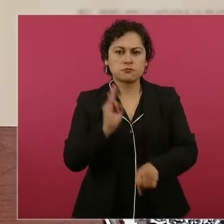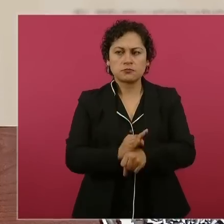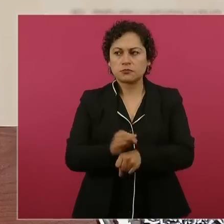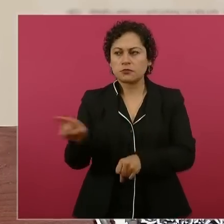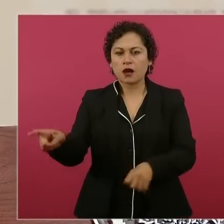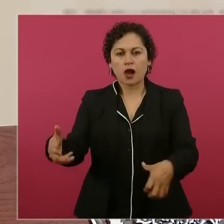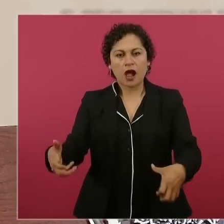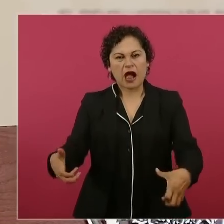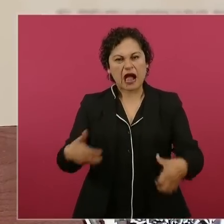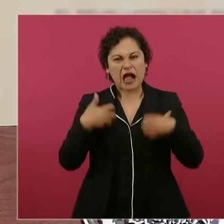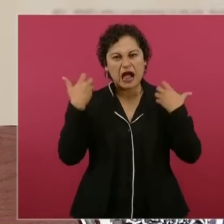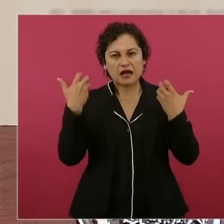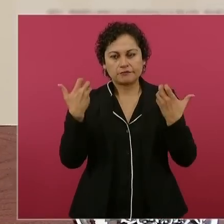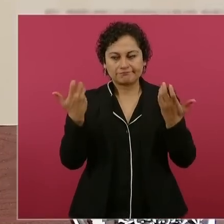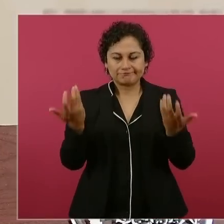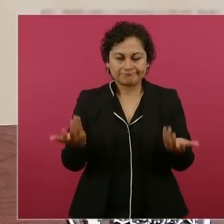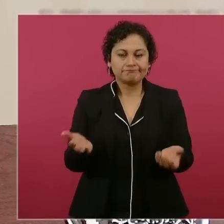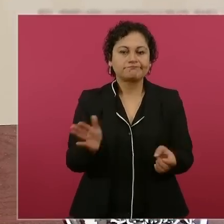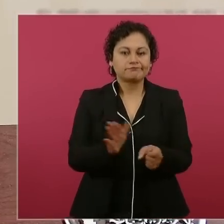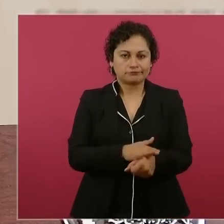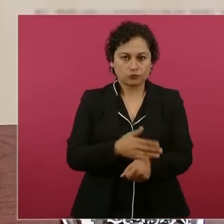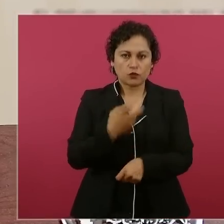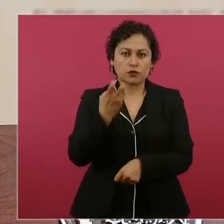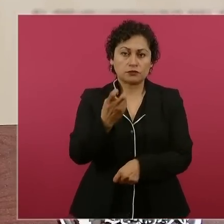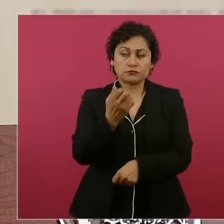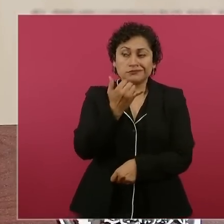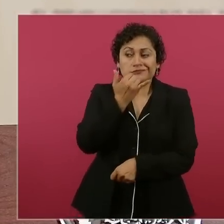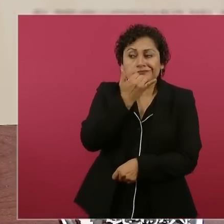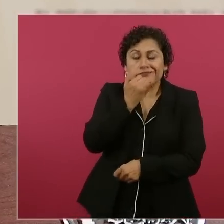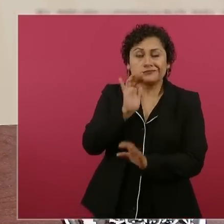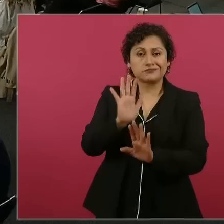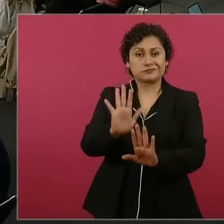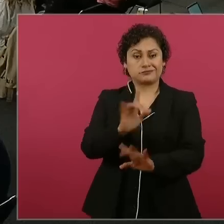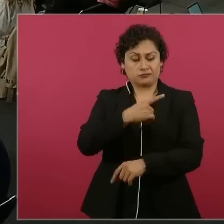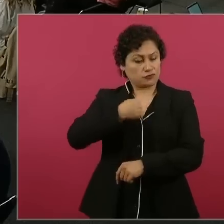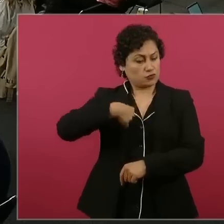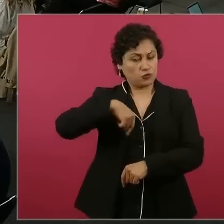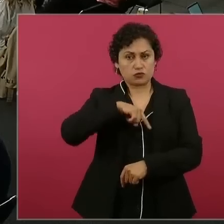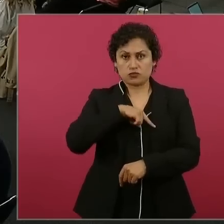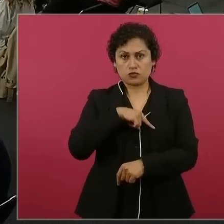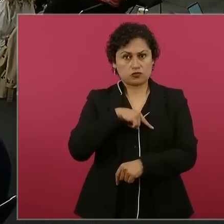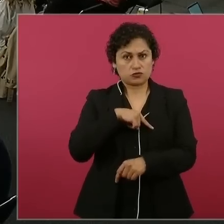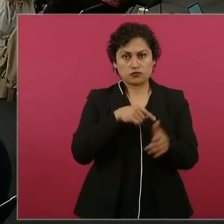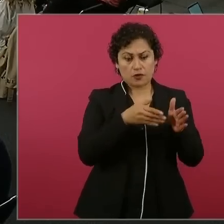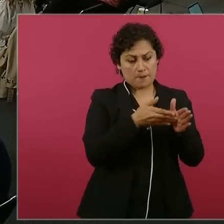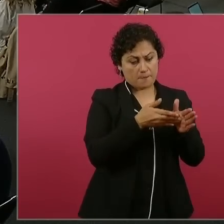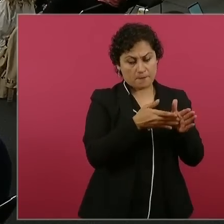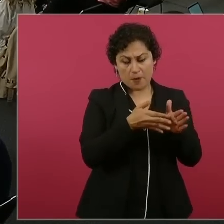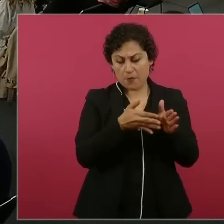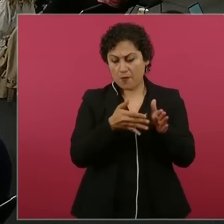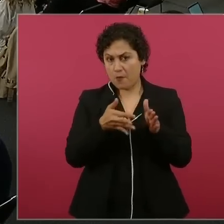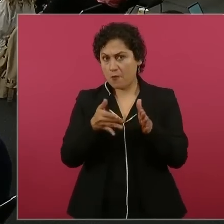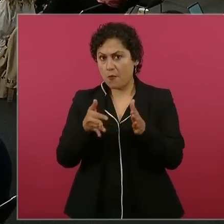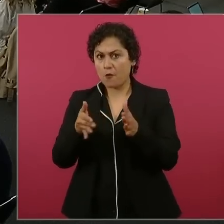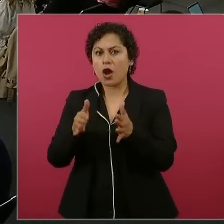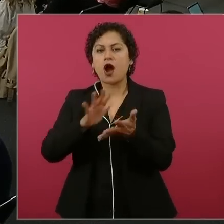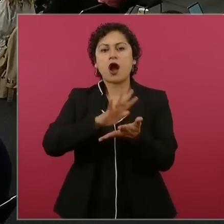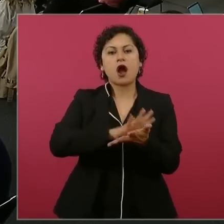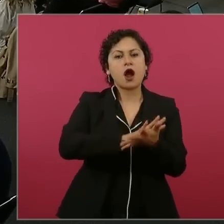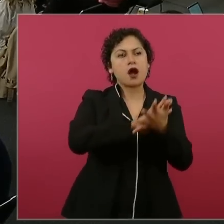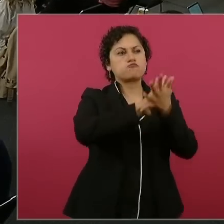si no terminar de consumar la obra de